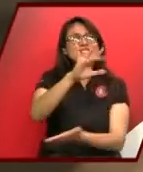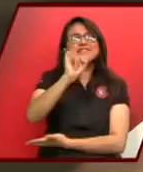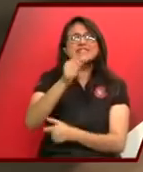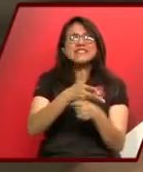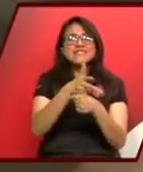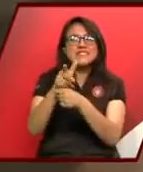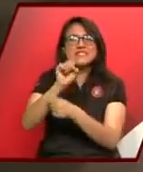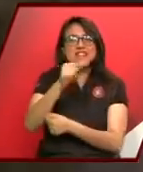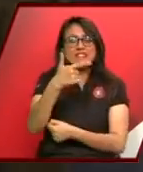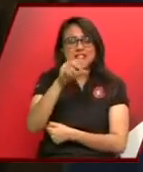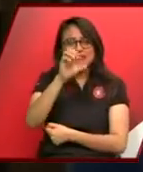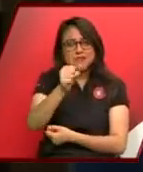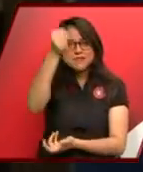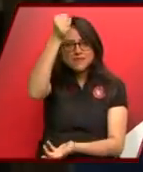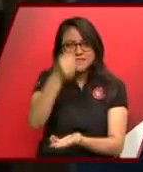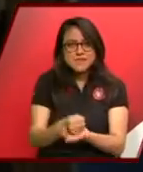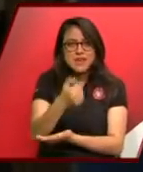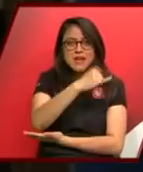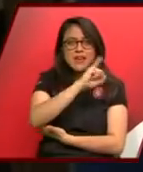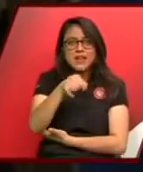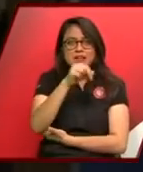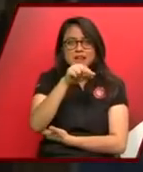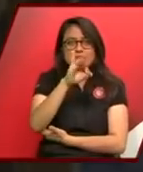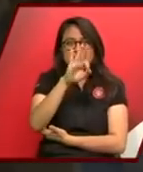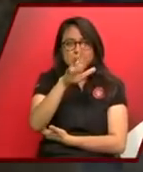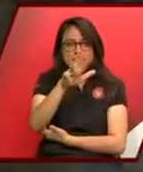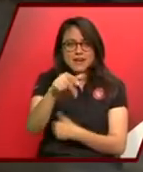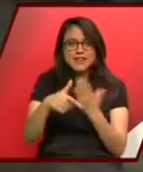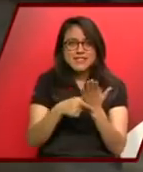Vera, reportó para Quien Corresponda, Jennifer Zárate.